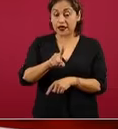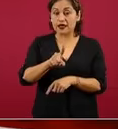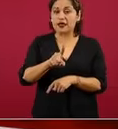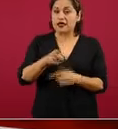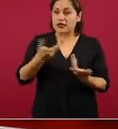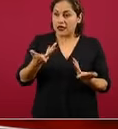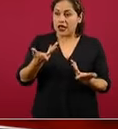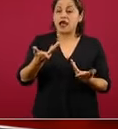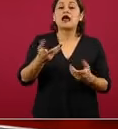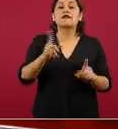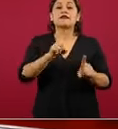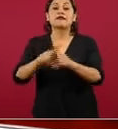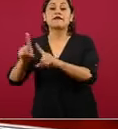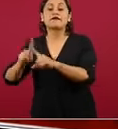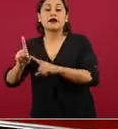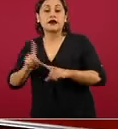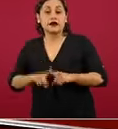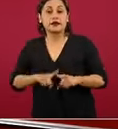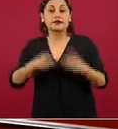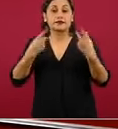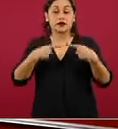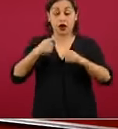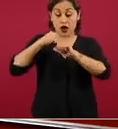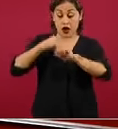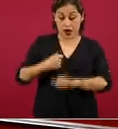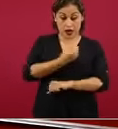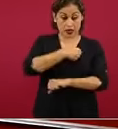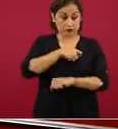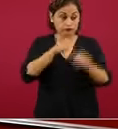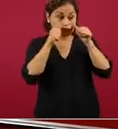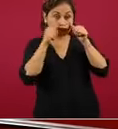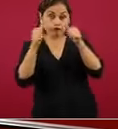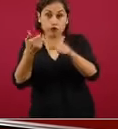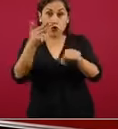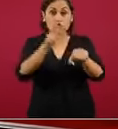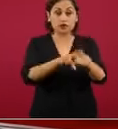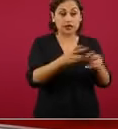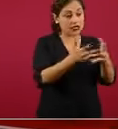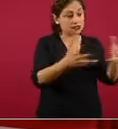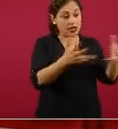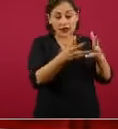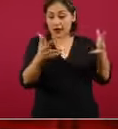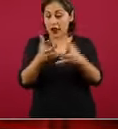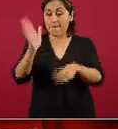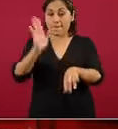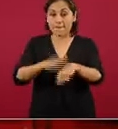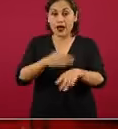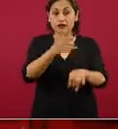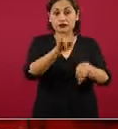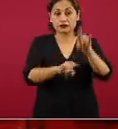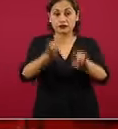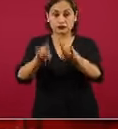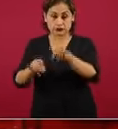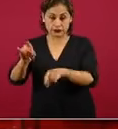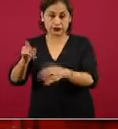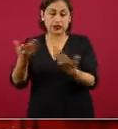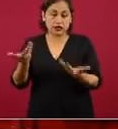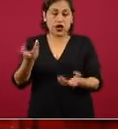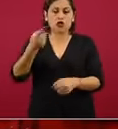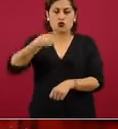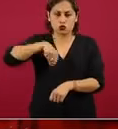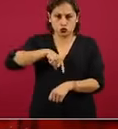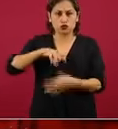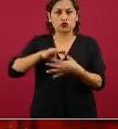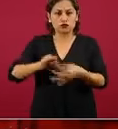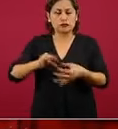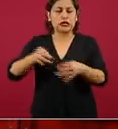está haciendo de todas las capacidades hospitalarias, que como también hemos venido reportando día con día, especialmente en la ciudad o en el valle